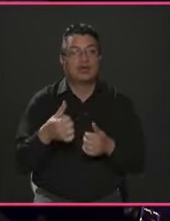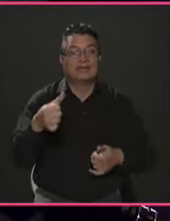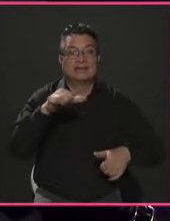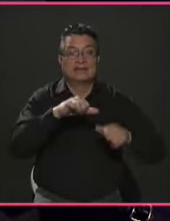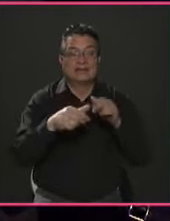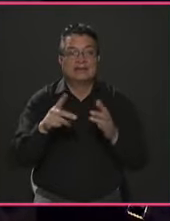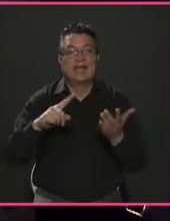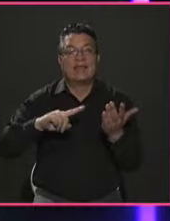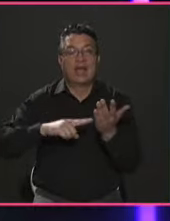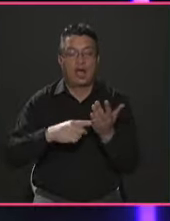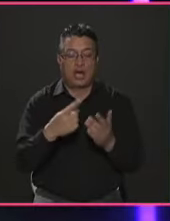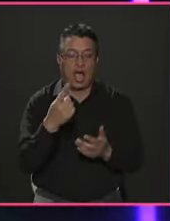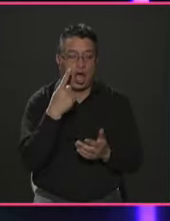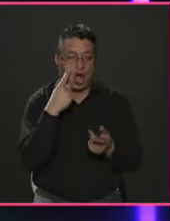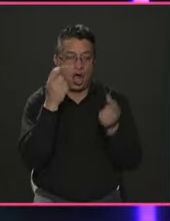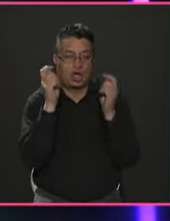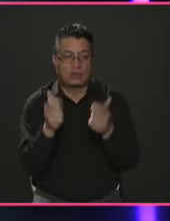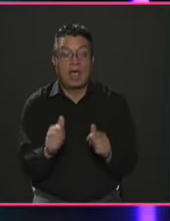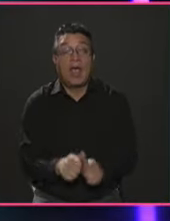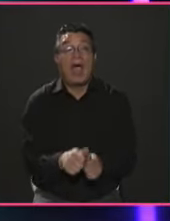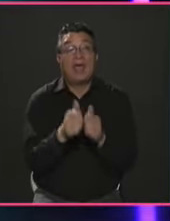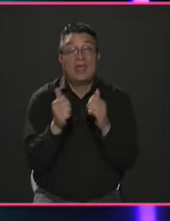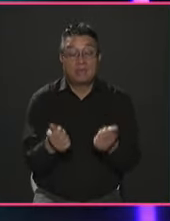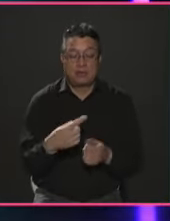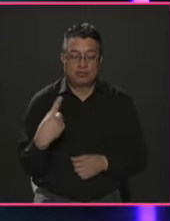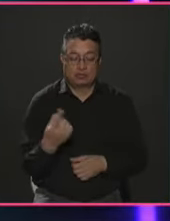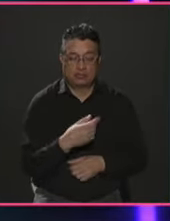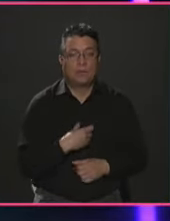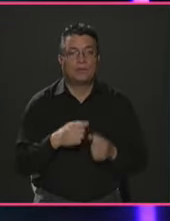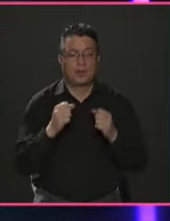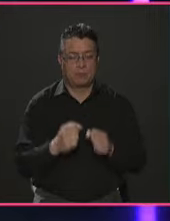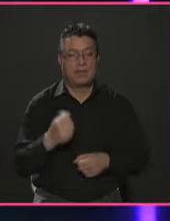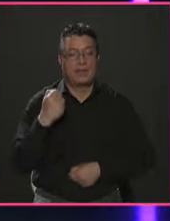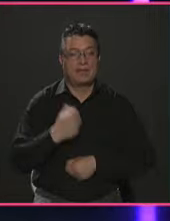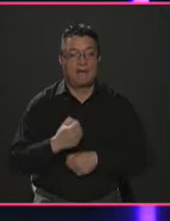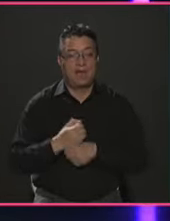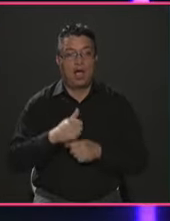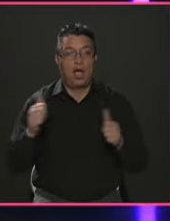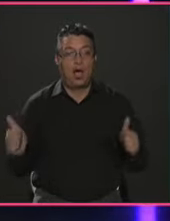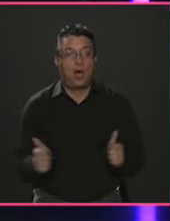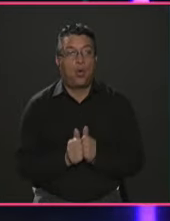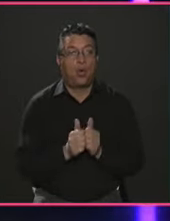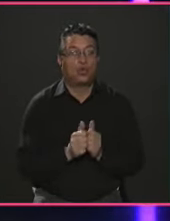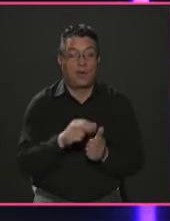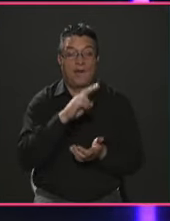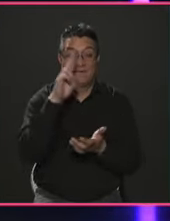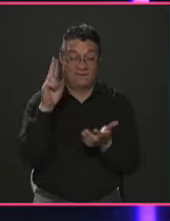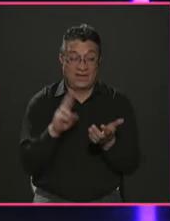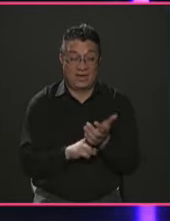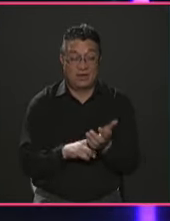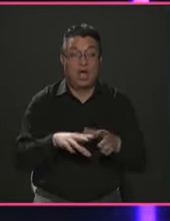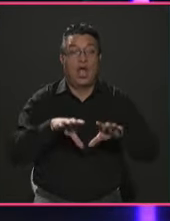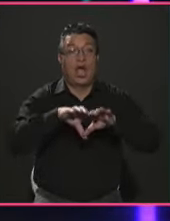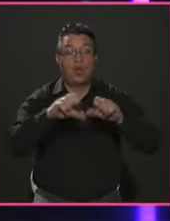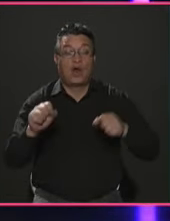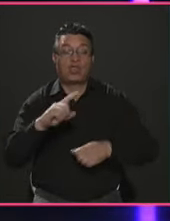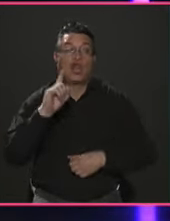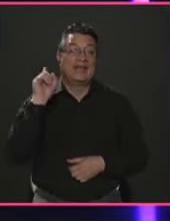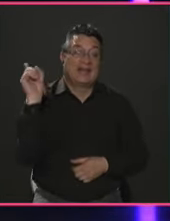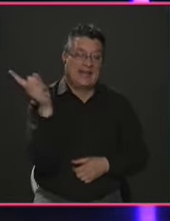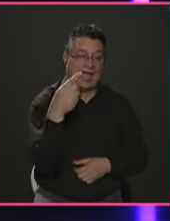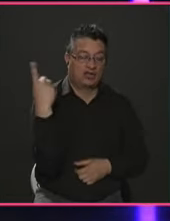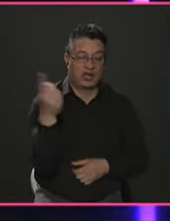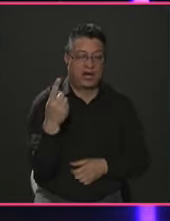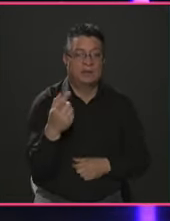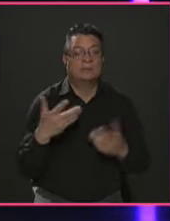conocimiento Pero además cómo somos capaces de trabajar juntos en un verdadero pacto nacional